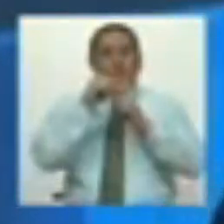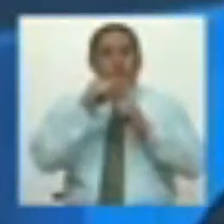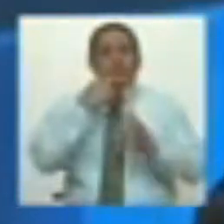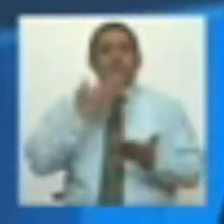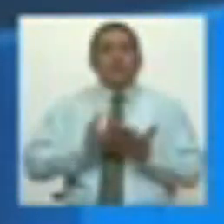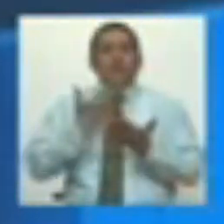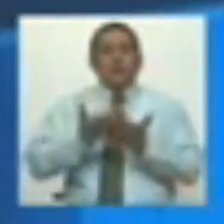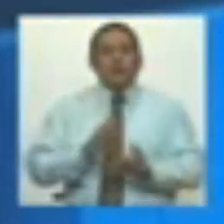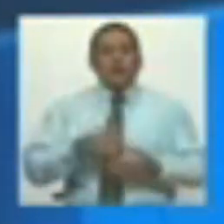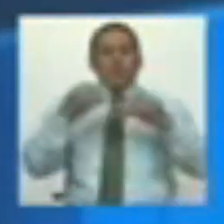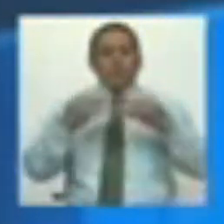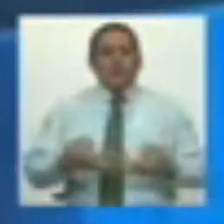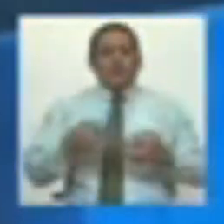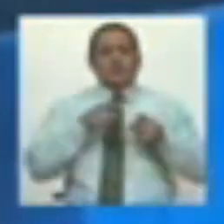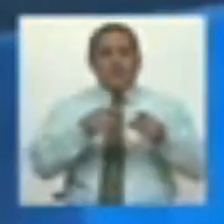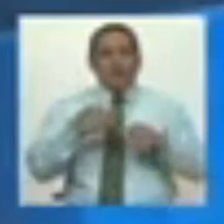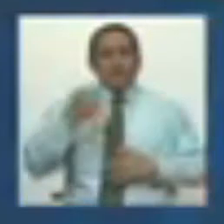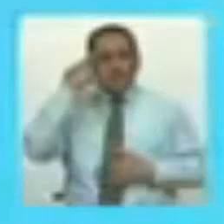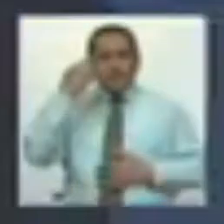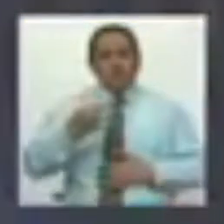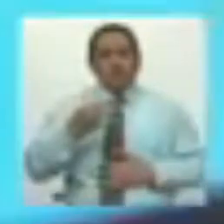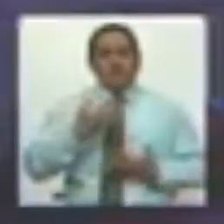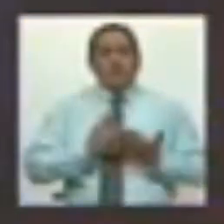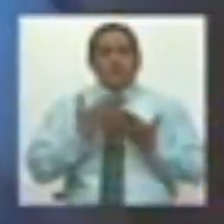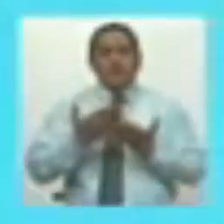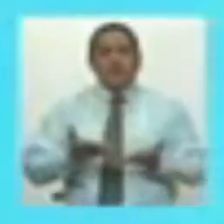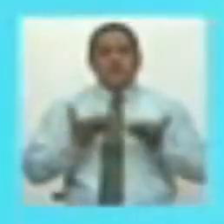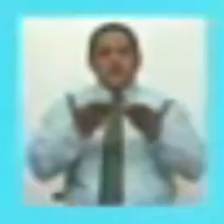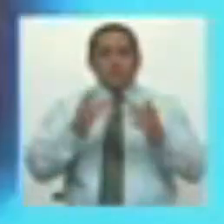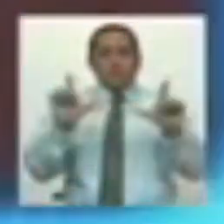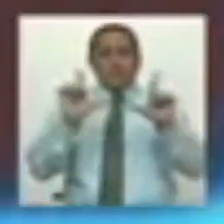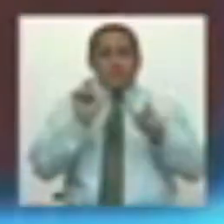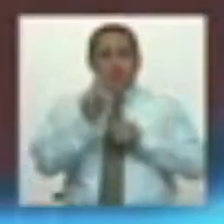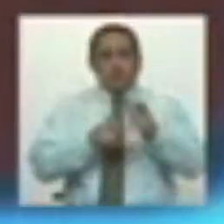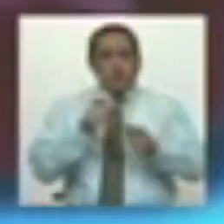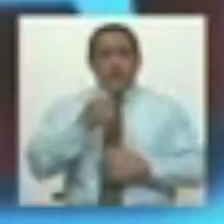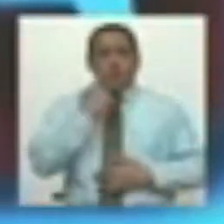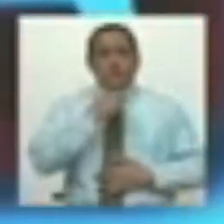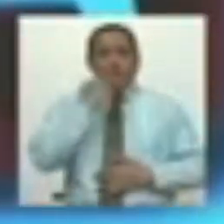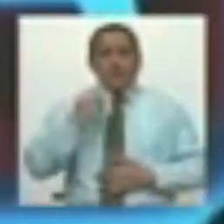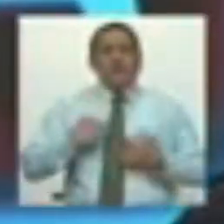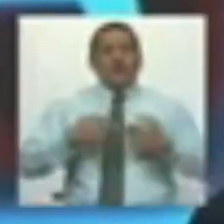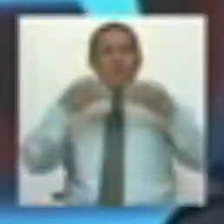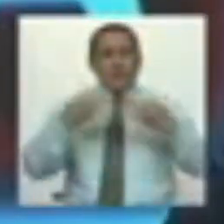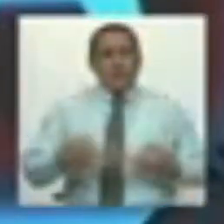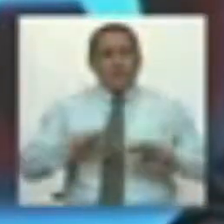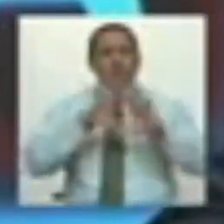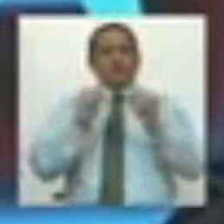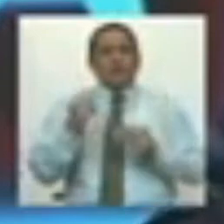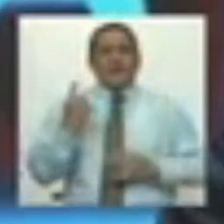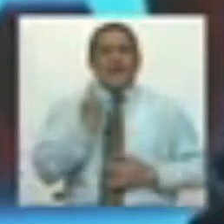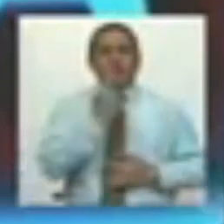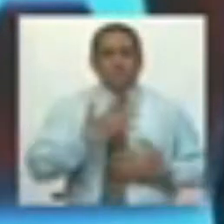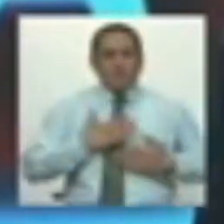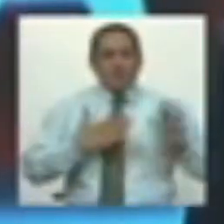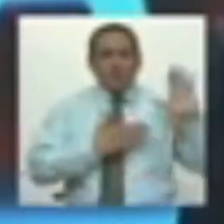pues las vamos a cumplir tenga usted la certeza señor televidente señora televidente que cumpliremos todas y cada una de